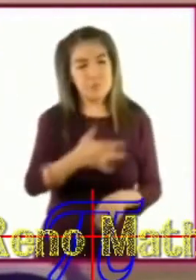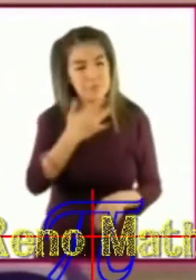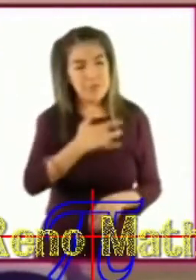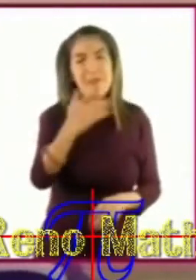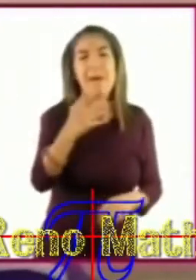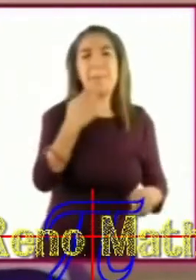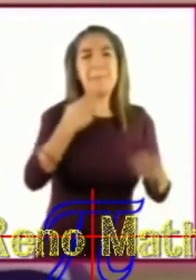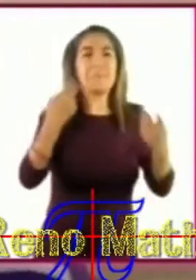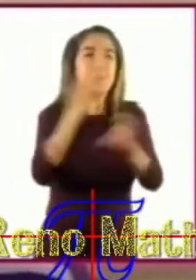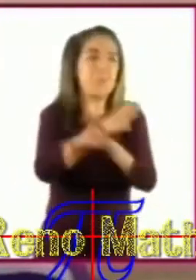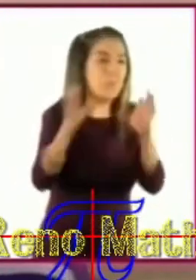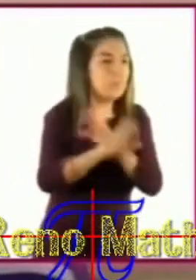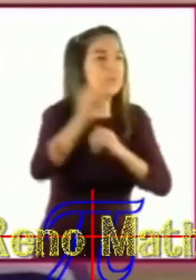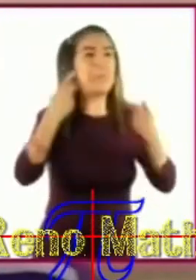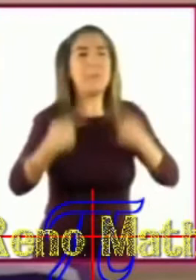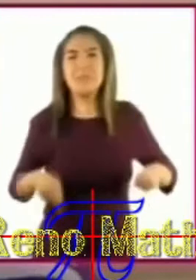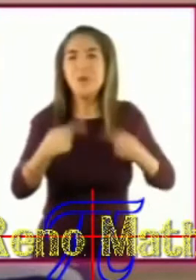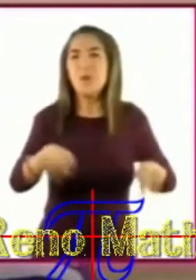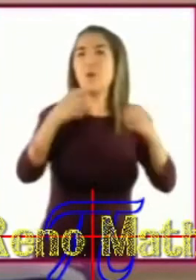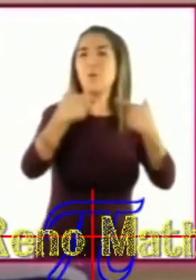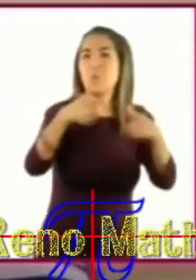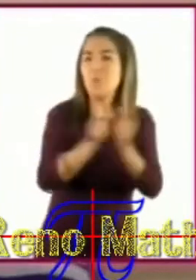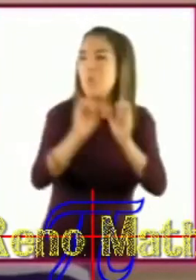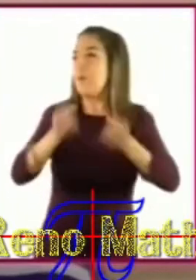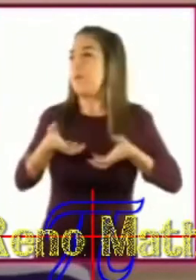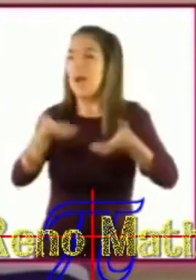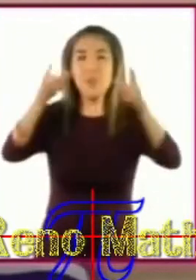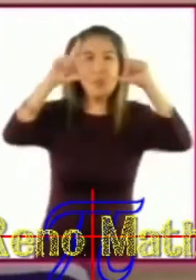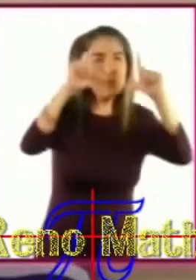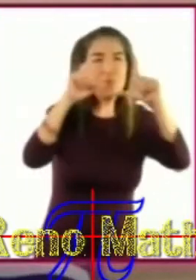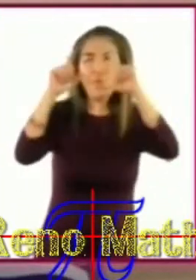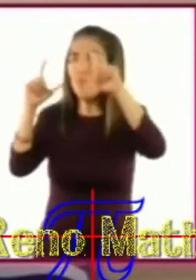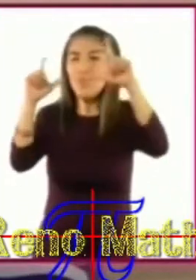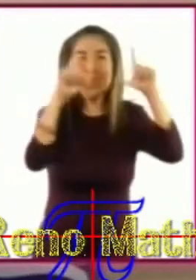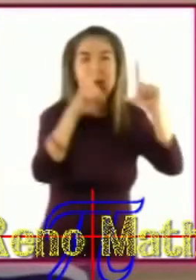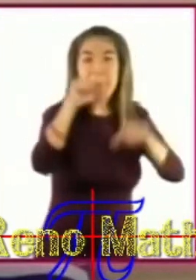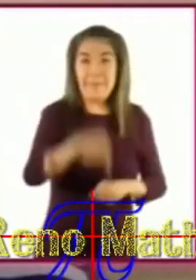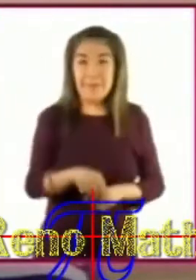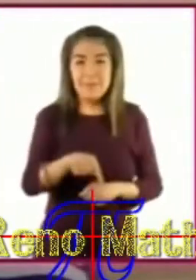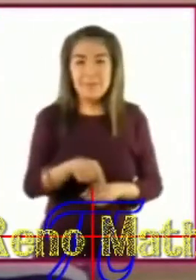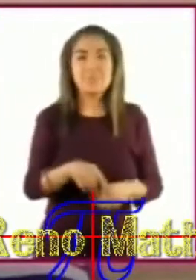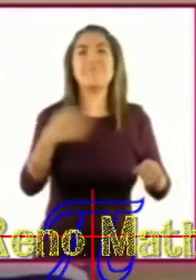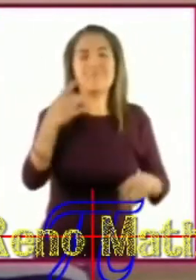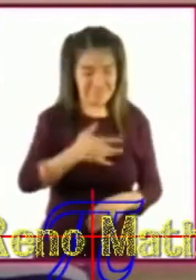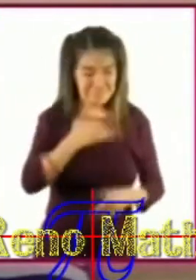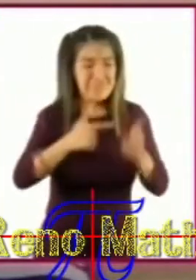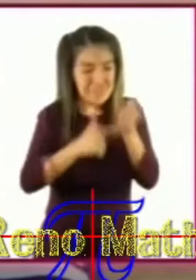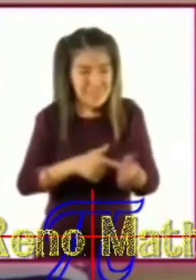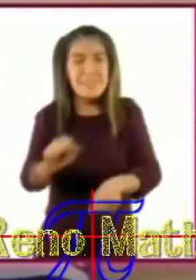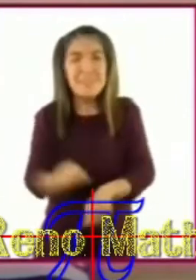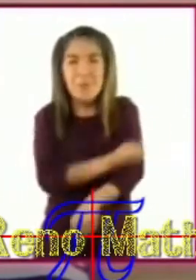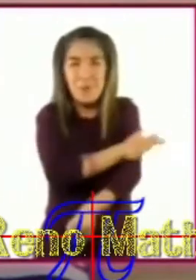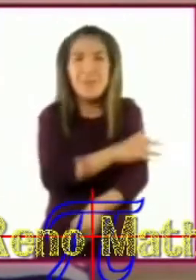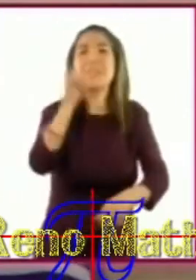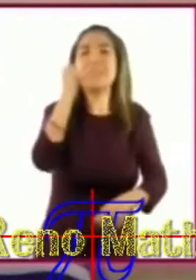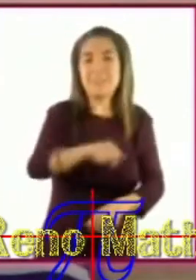¿no? Sean grupos, personas, la misma calle. Entonces, eso es lo que me sigue motivando, y siempre ir encontrando